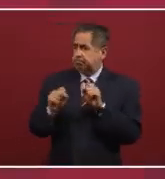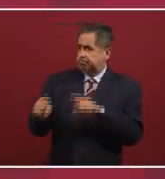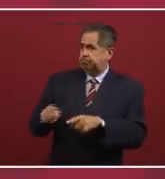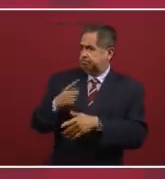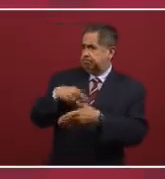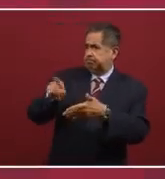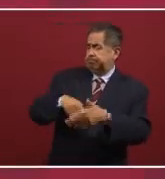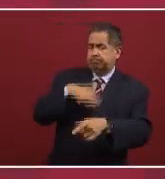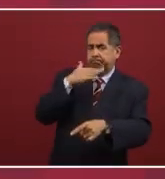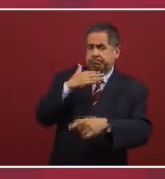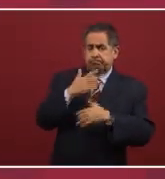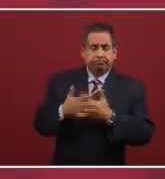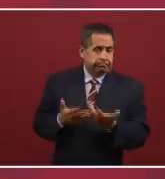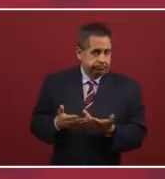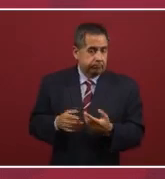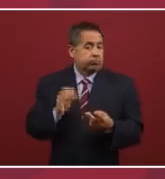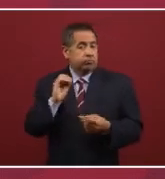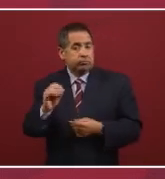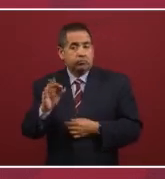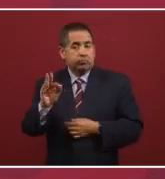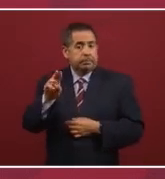el Fondo Monetario Internacional